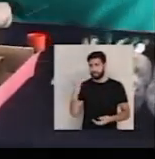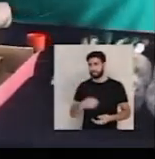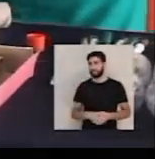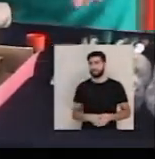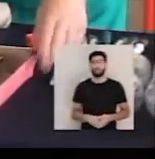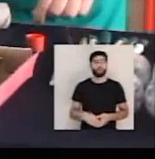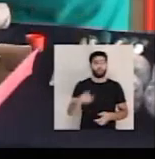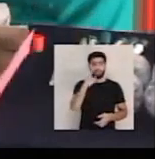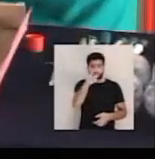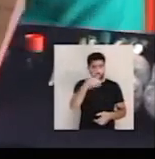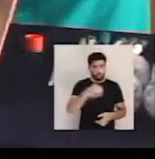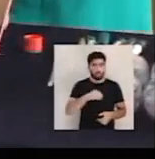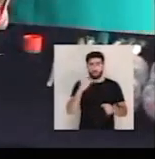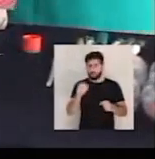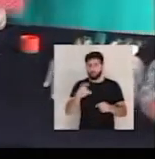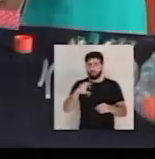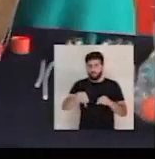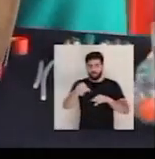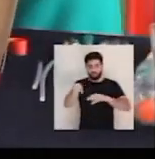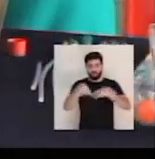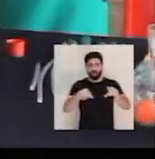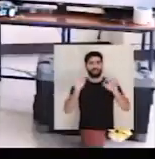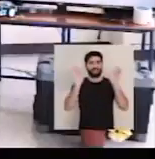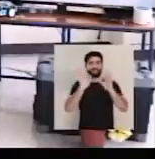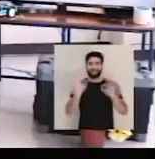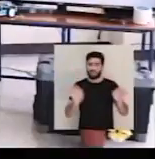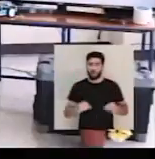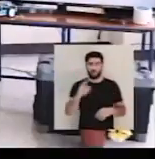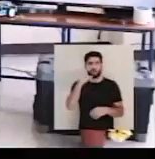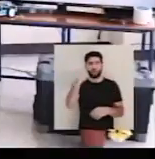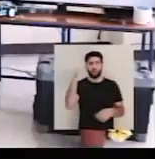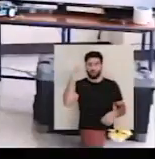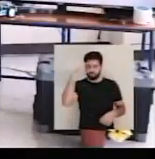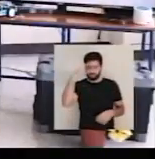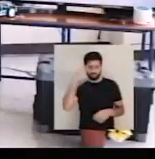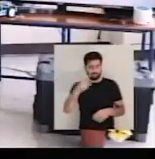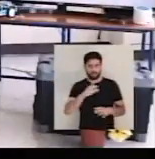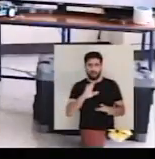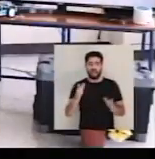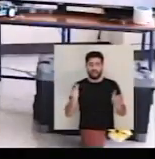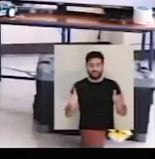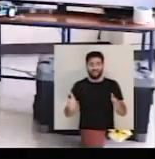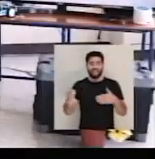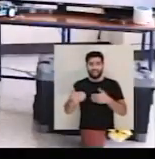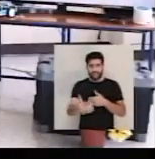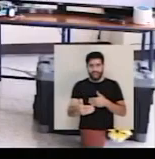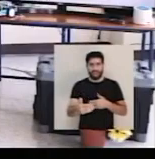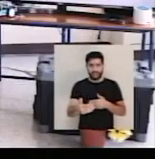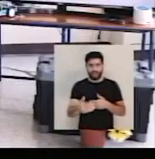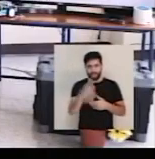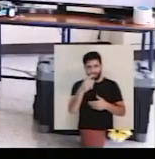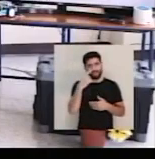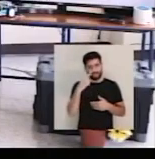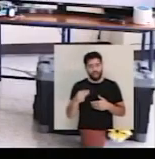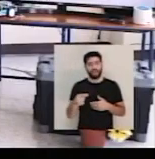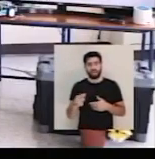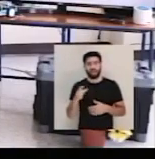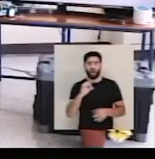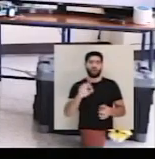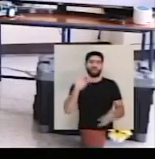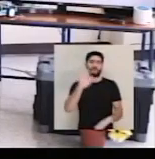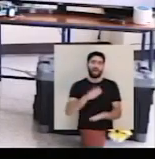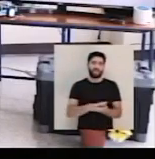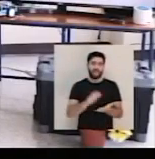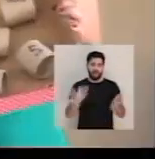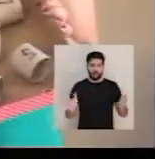ustedes quieren, los pueden distribuir de otra forma. Y ya tenemos nuestra caja forrada o en este caso mi